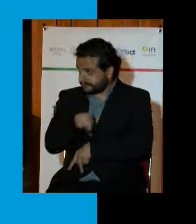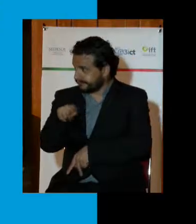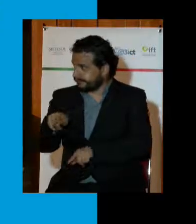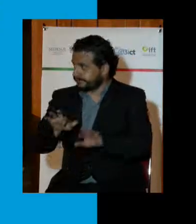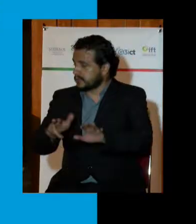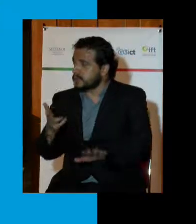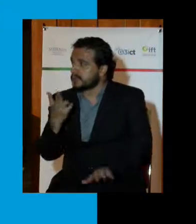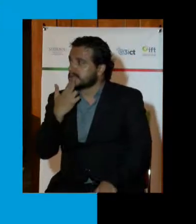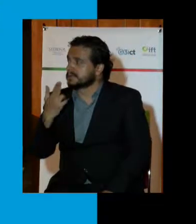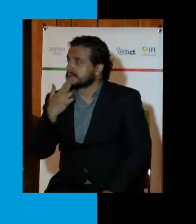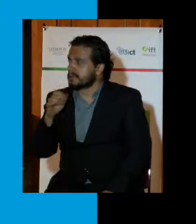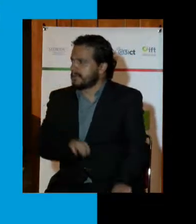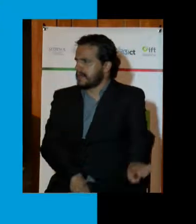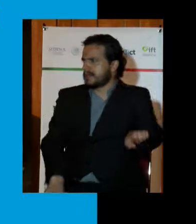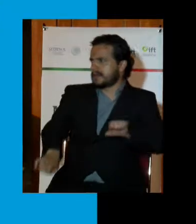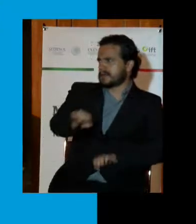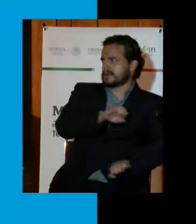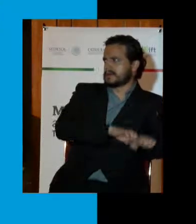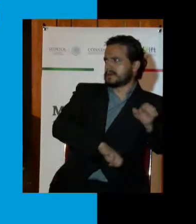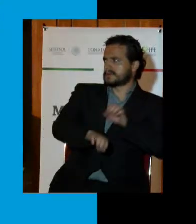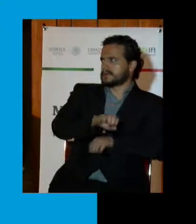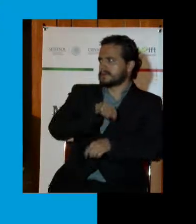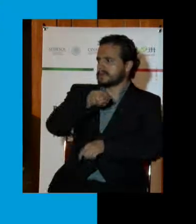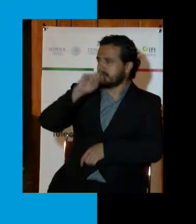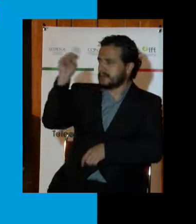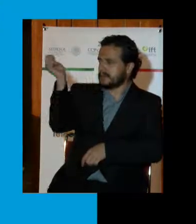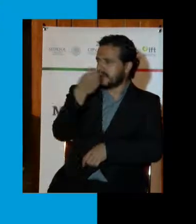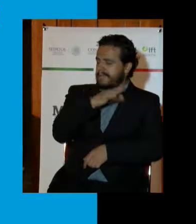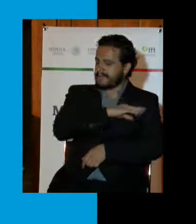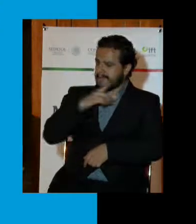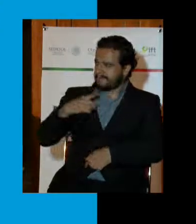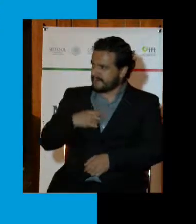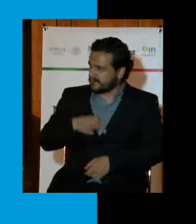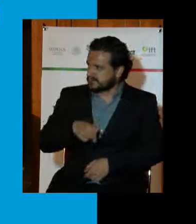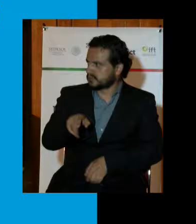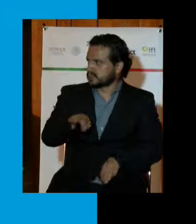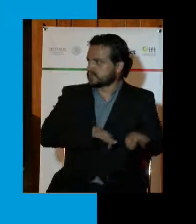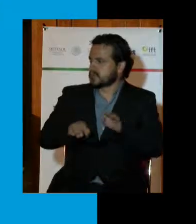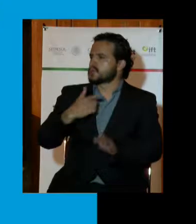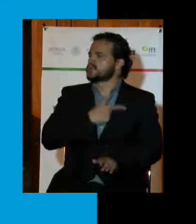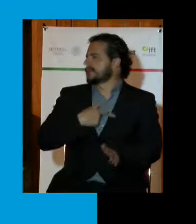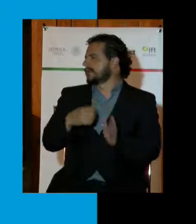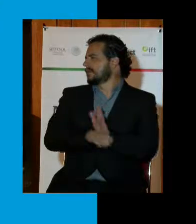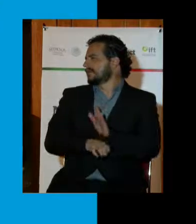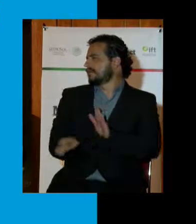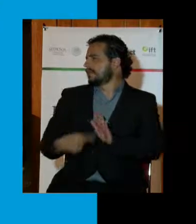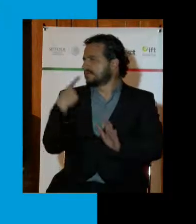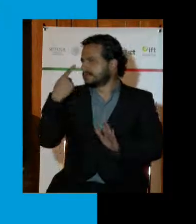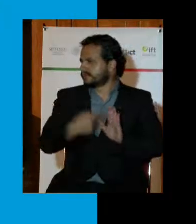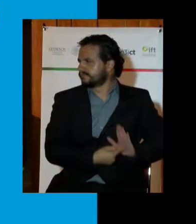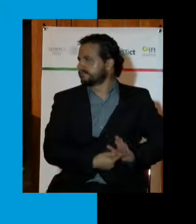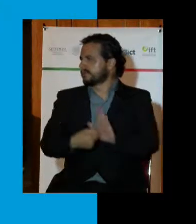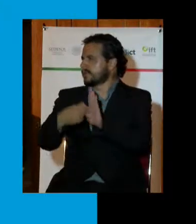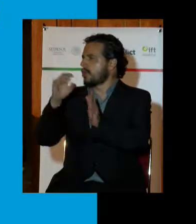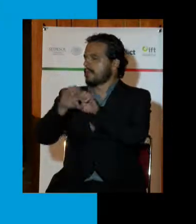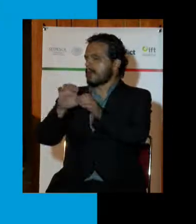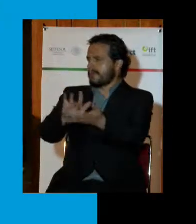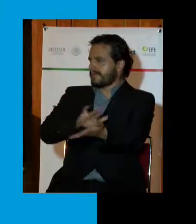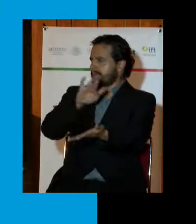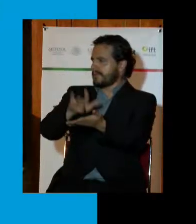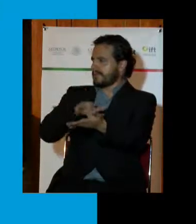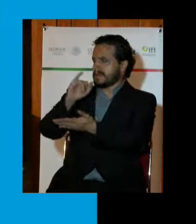tecnología han hecho una muy buena labor en ese sentido. A mí me encantaba utilizar de ejemplo cómo le puedo dar un iPad a mi mamá de 70 años o